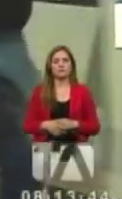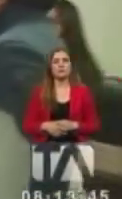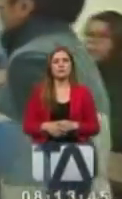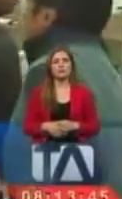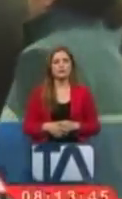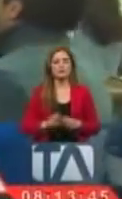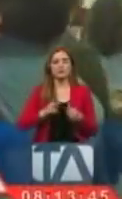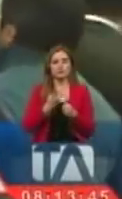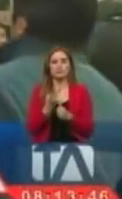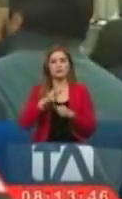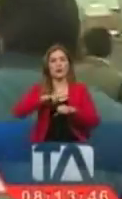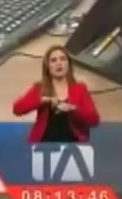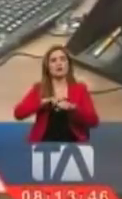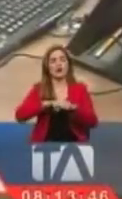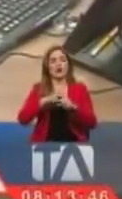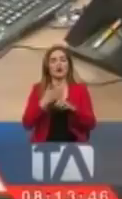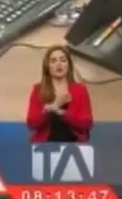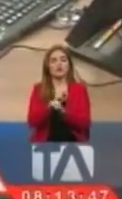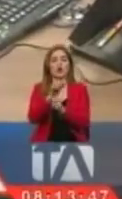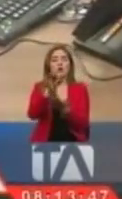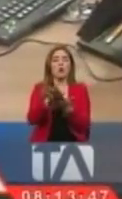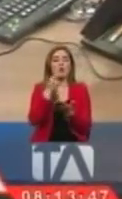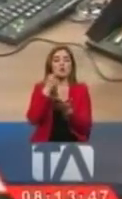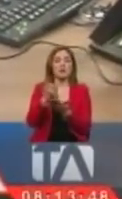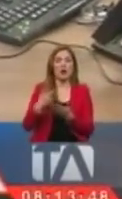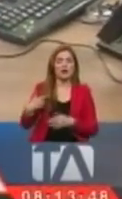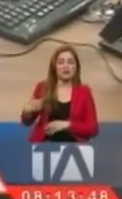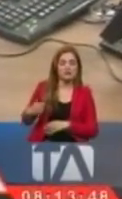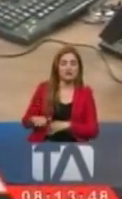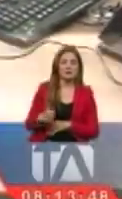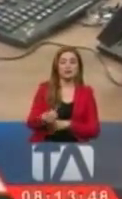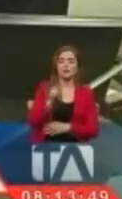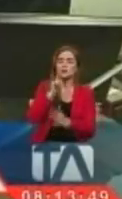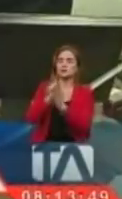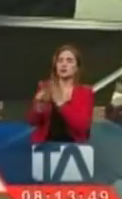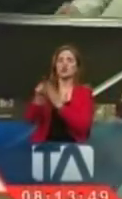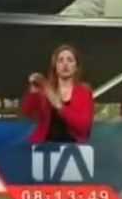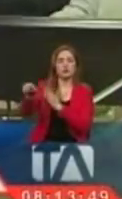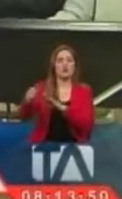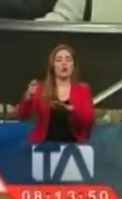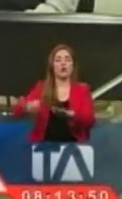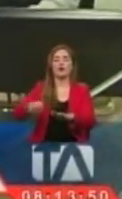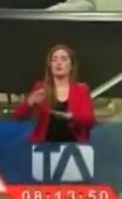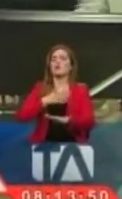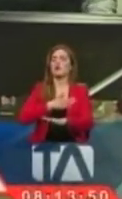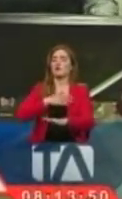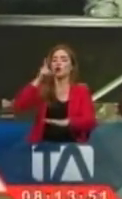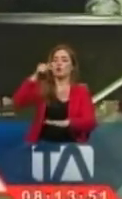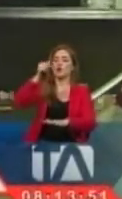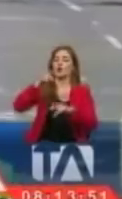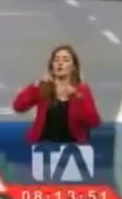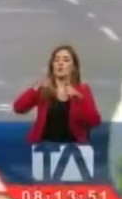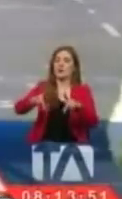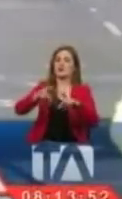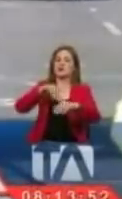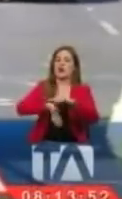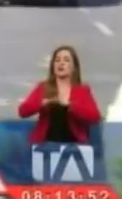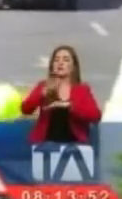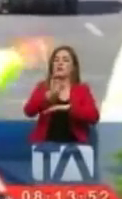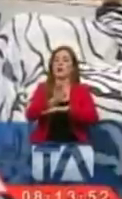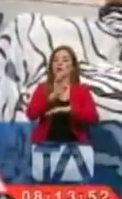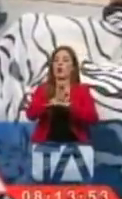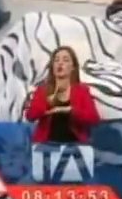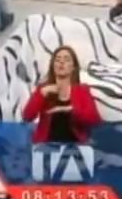es la segunda ocasión que la defensoría del pueblo acude instancias judiciales a solicitar que el estado ecuatoriano permita el ingreso de ciudadanos